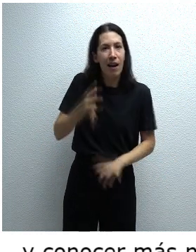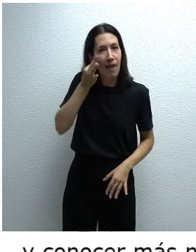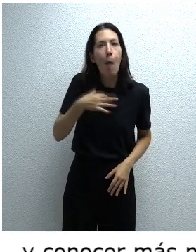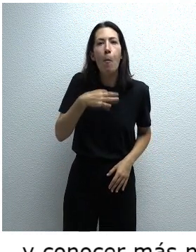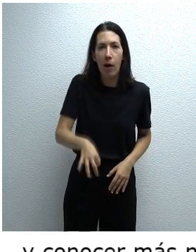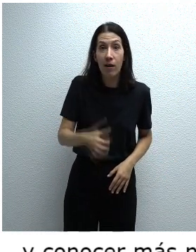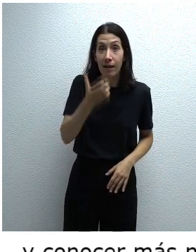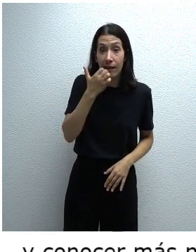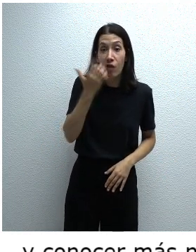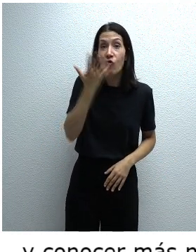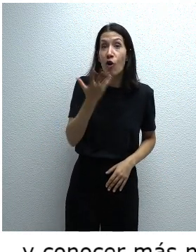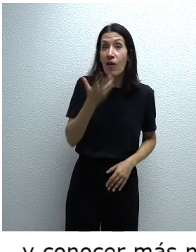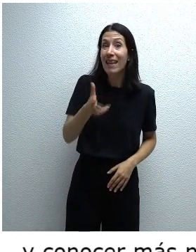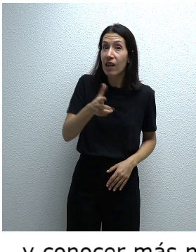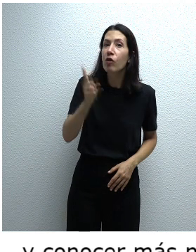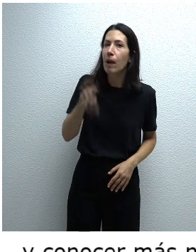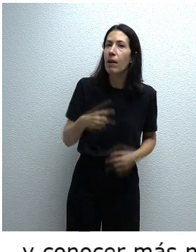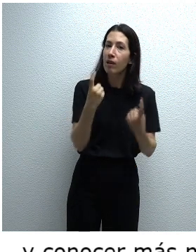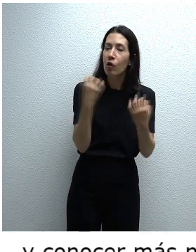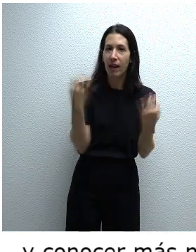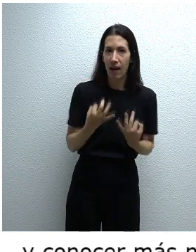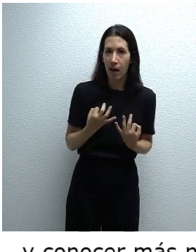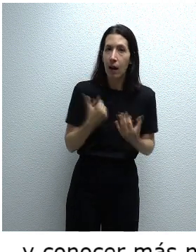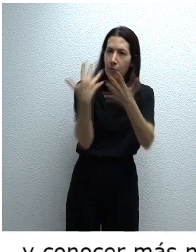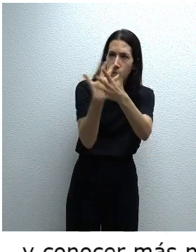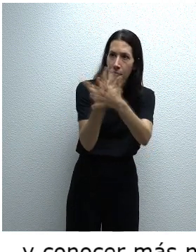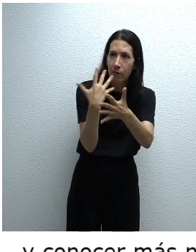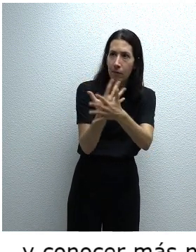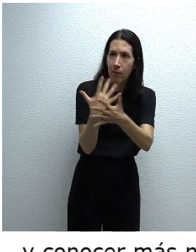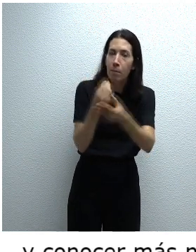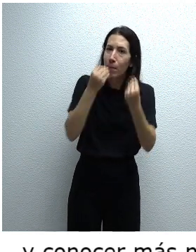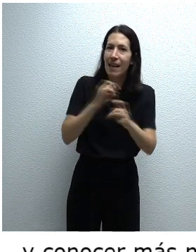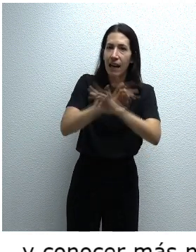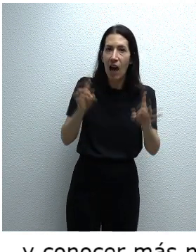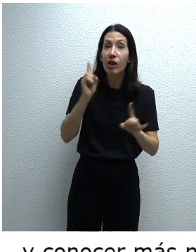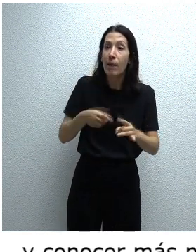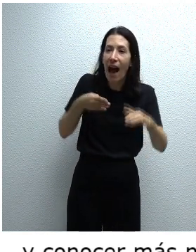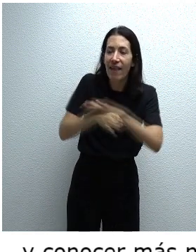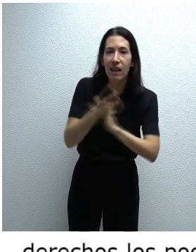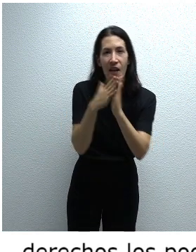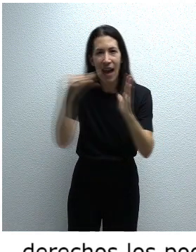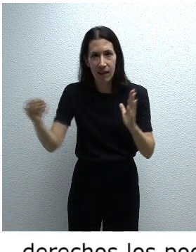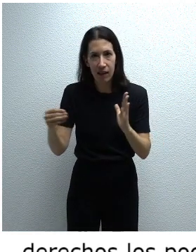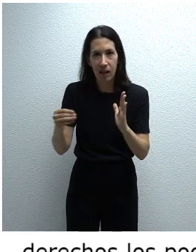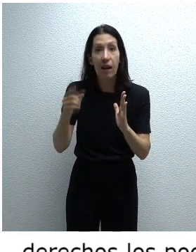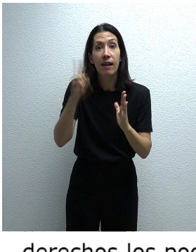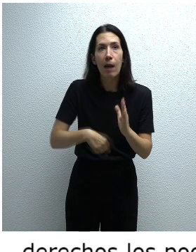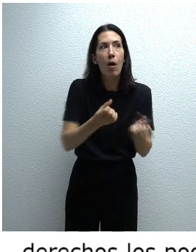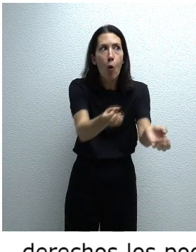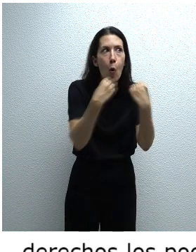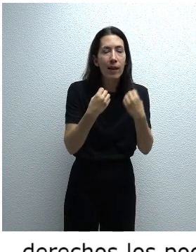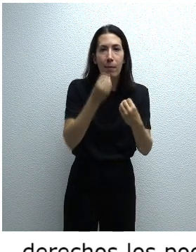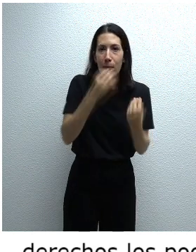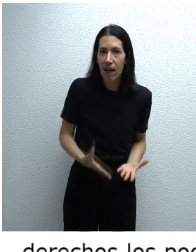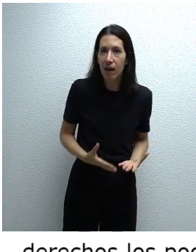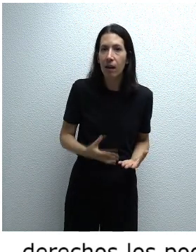nuestros derechos, pues también necesitamos que nos sean explicados, que nos sean accesibles, que nos lleguen bien, que los